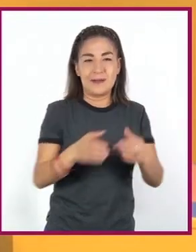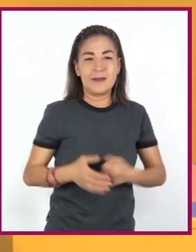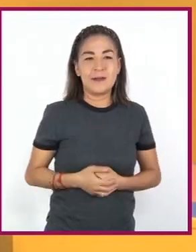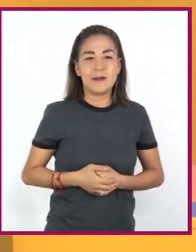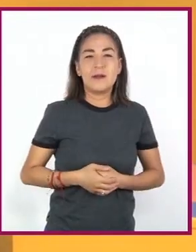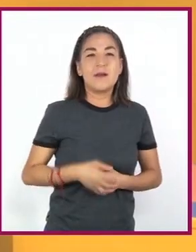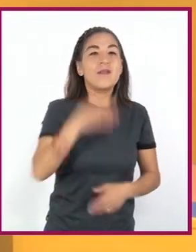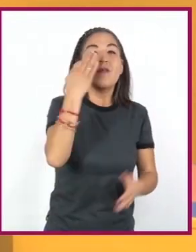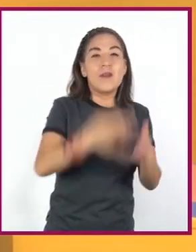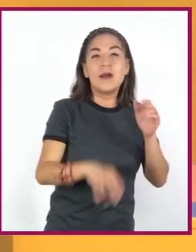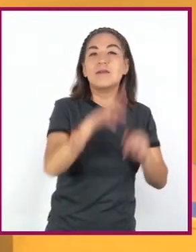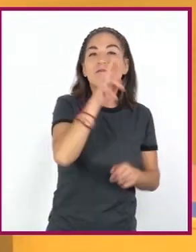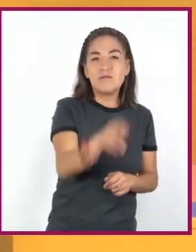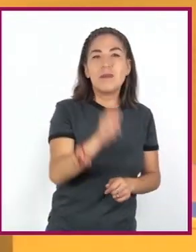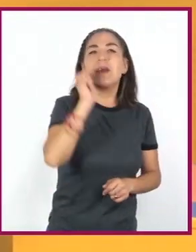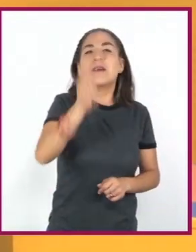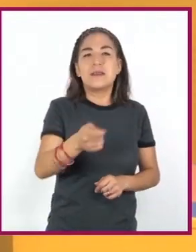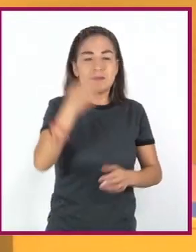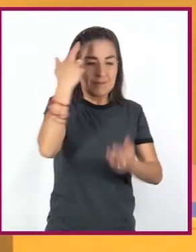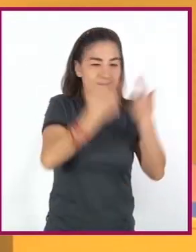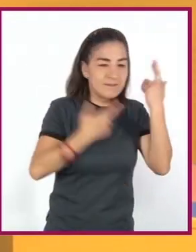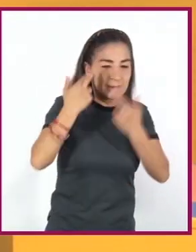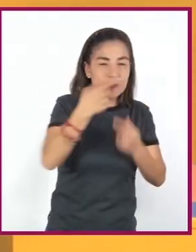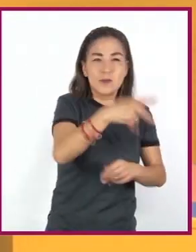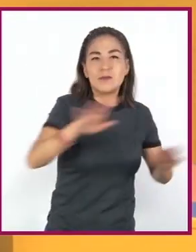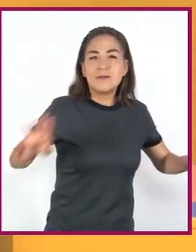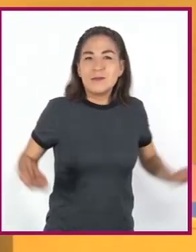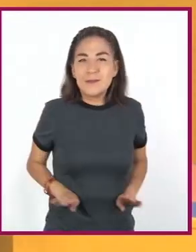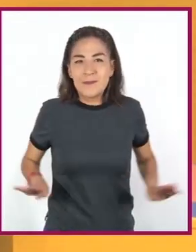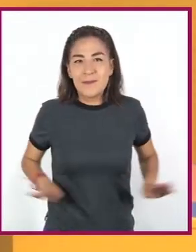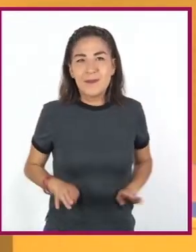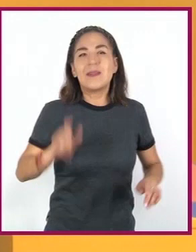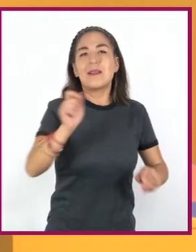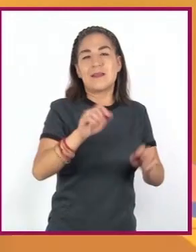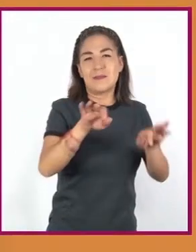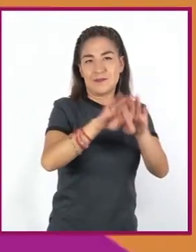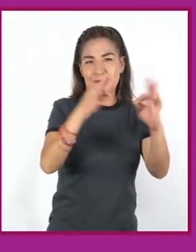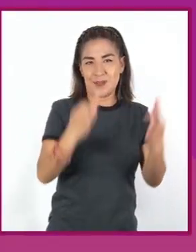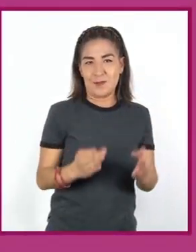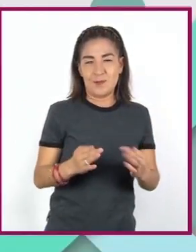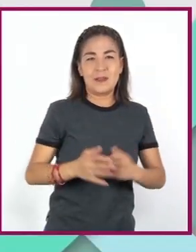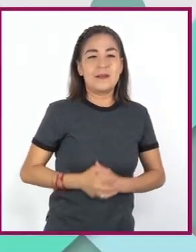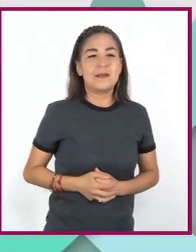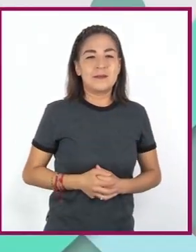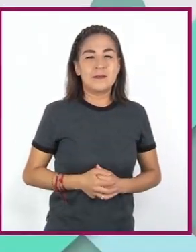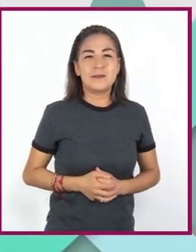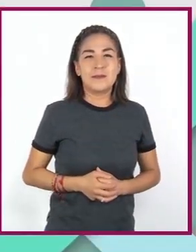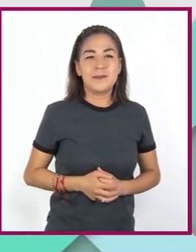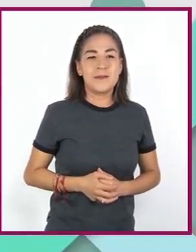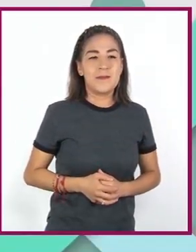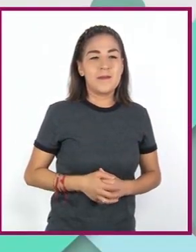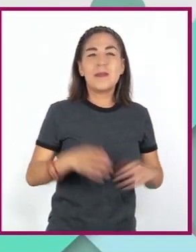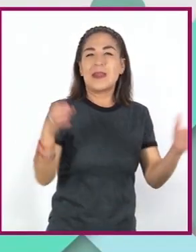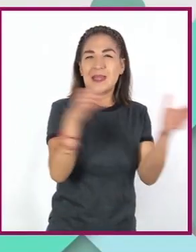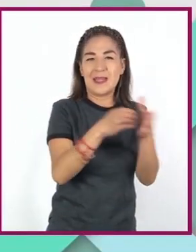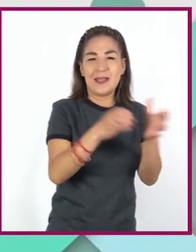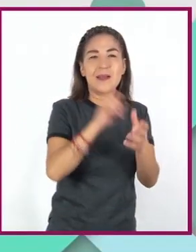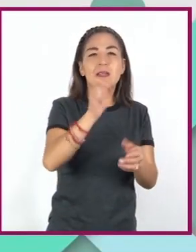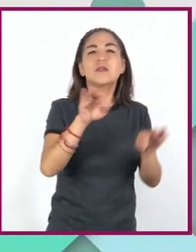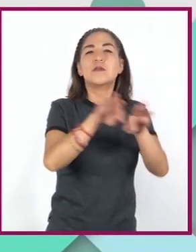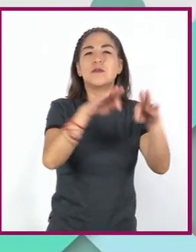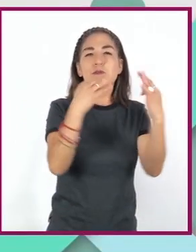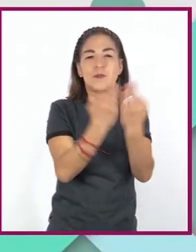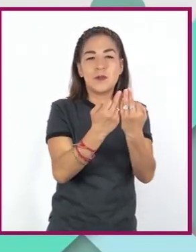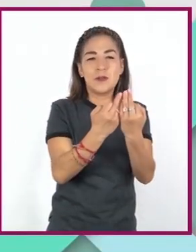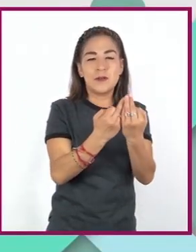datos faltantes nos permiten analizar las propiedades de un cuerpo geométrico. Tenemos la caja de un juguete con forma